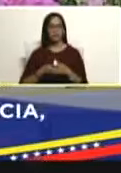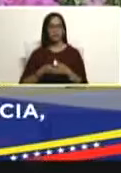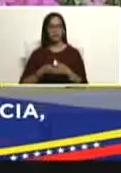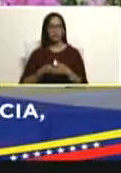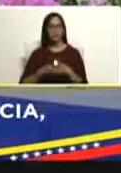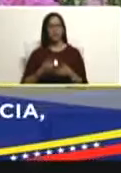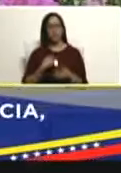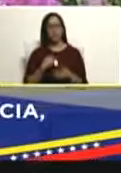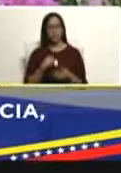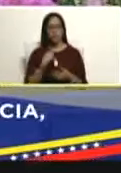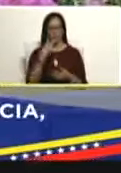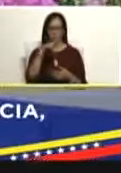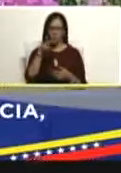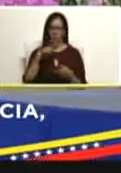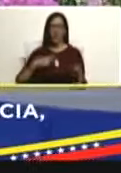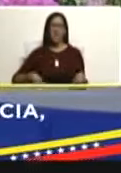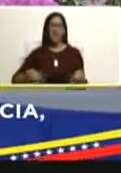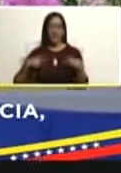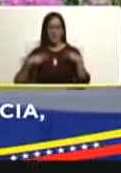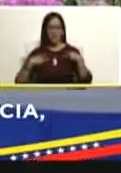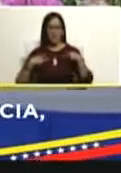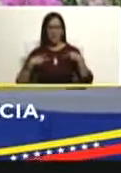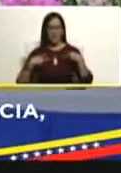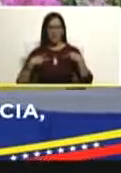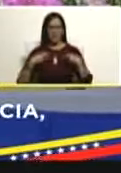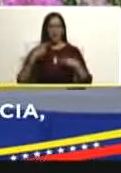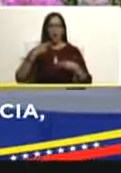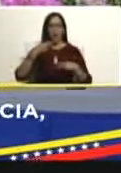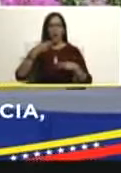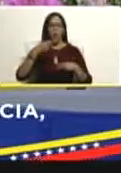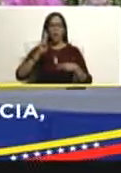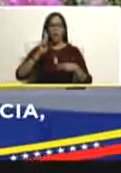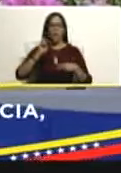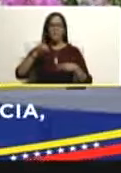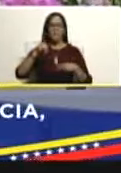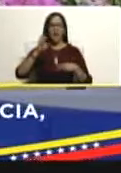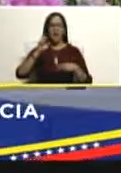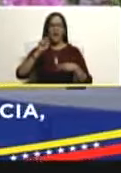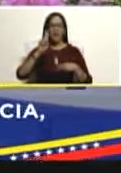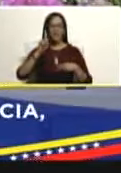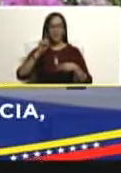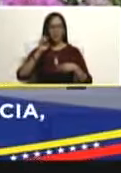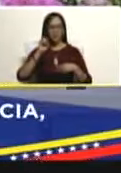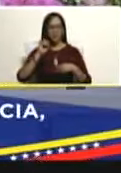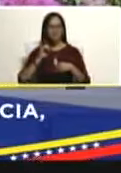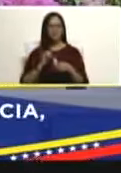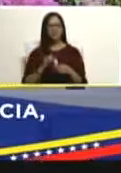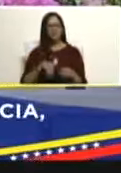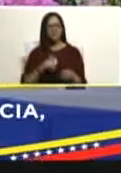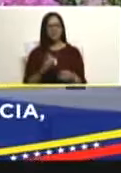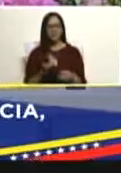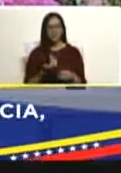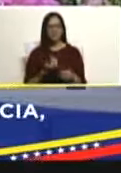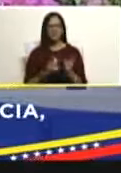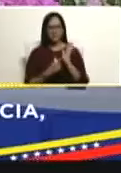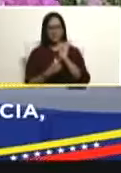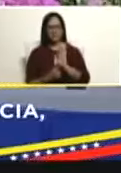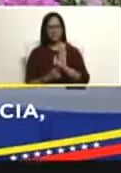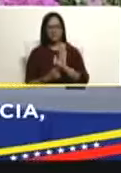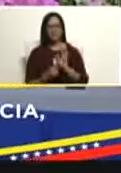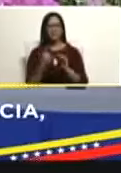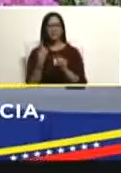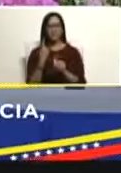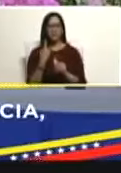Yo cuando veo la vida de Humberto Fernández Morán, que podría ser objeto de